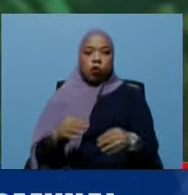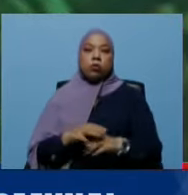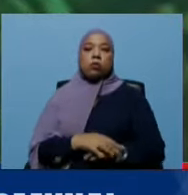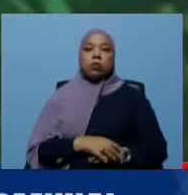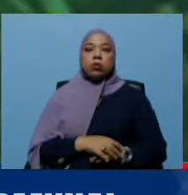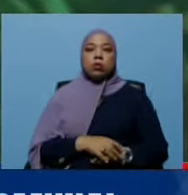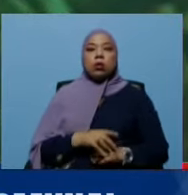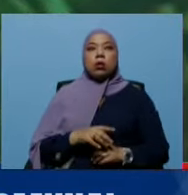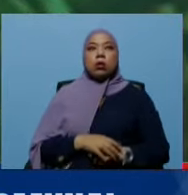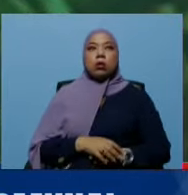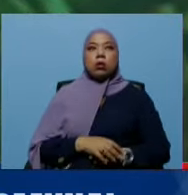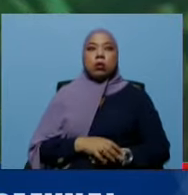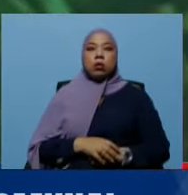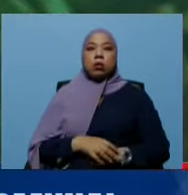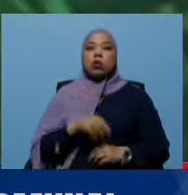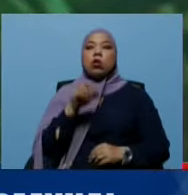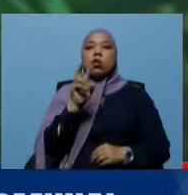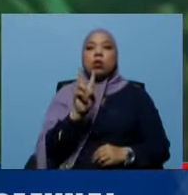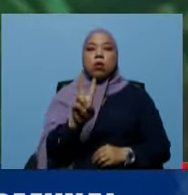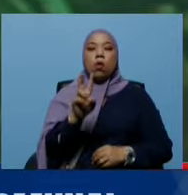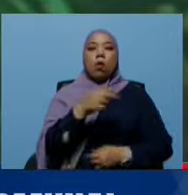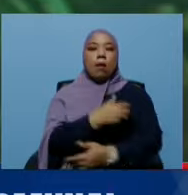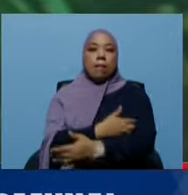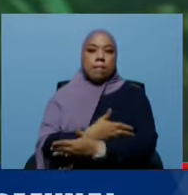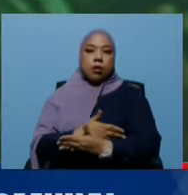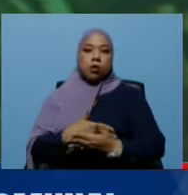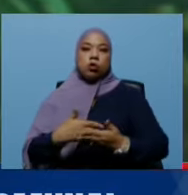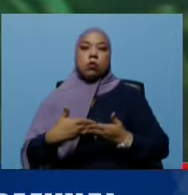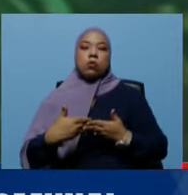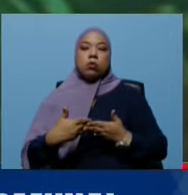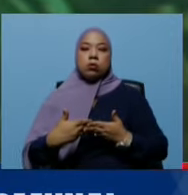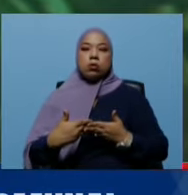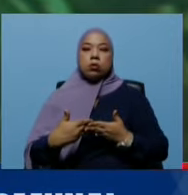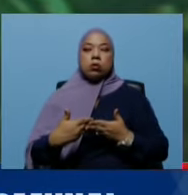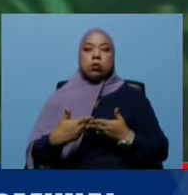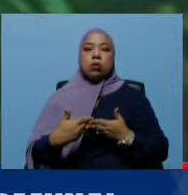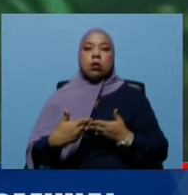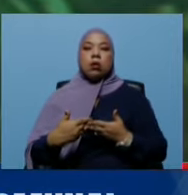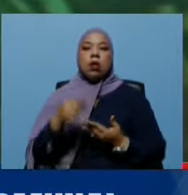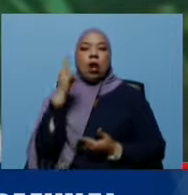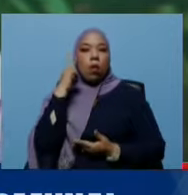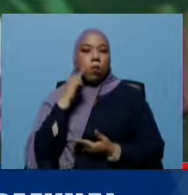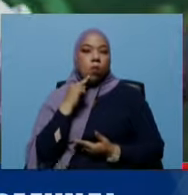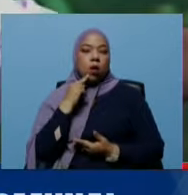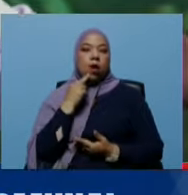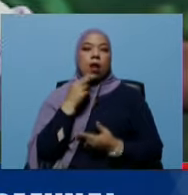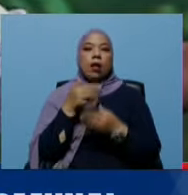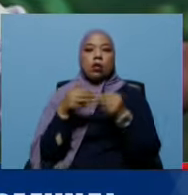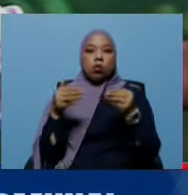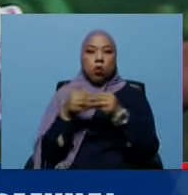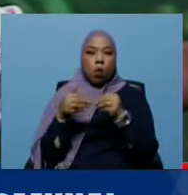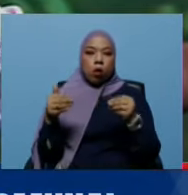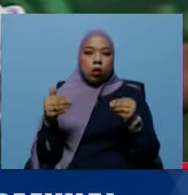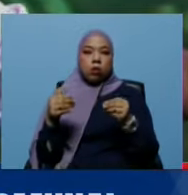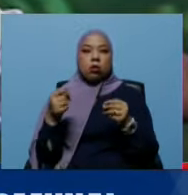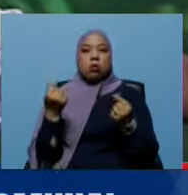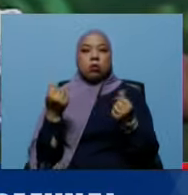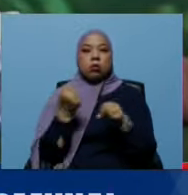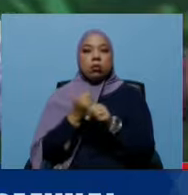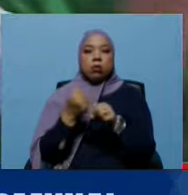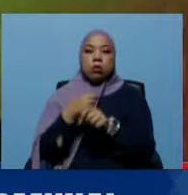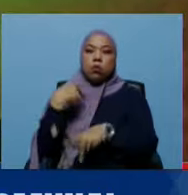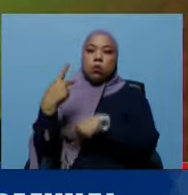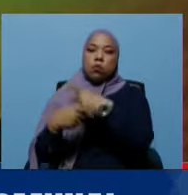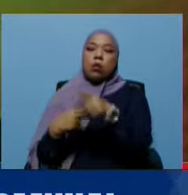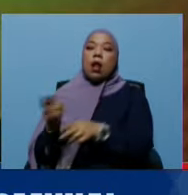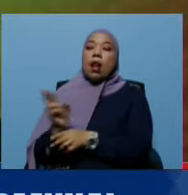el monto de 2 millones, el equivalente en bolívares a 2 millones de dólares, para que tú procedas